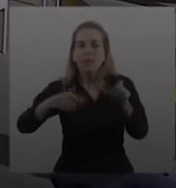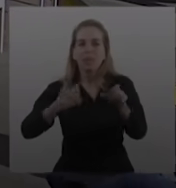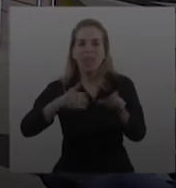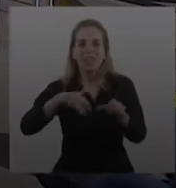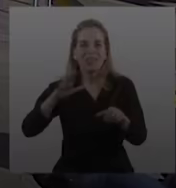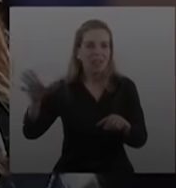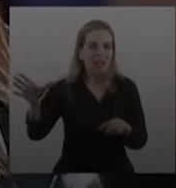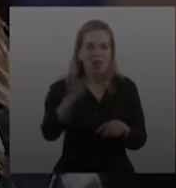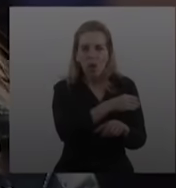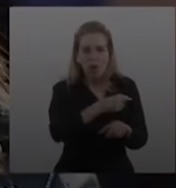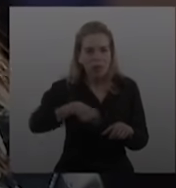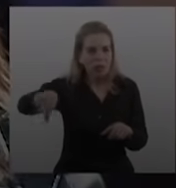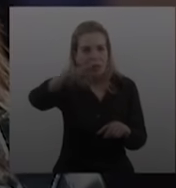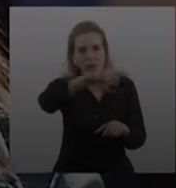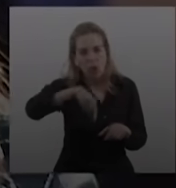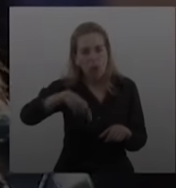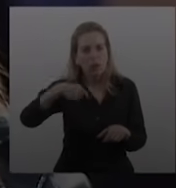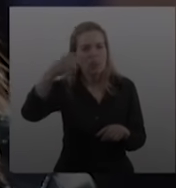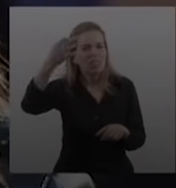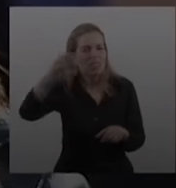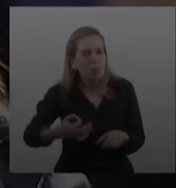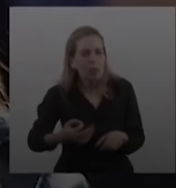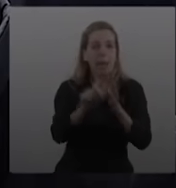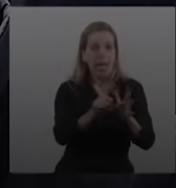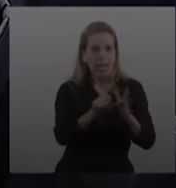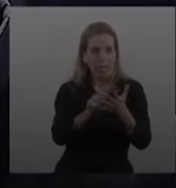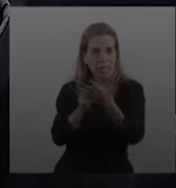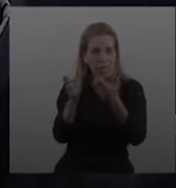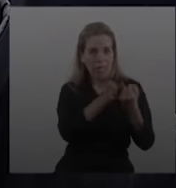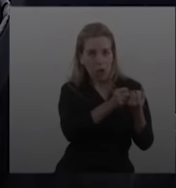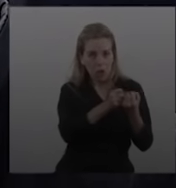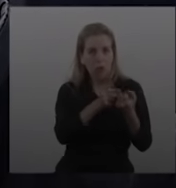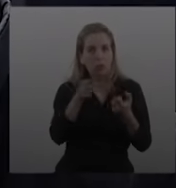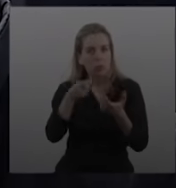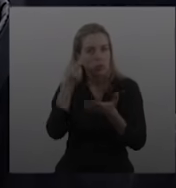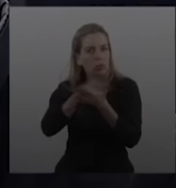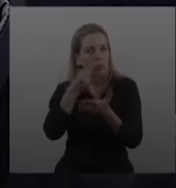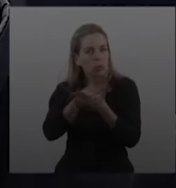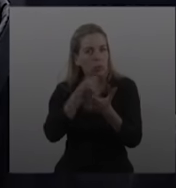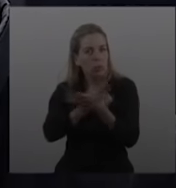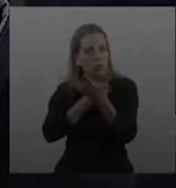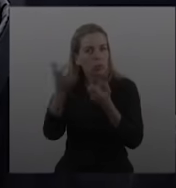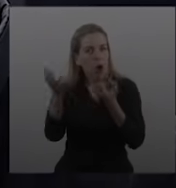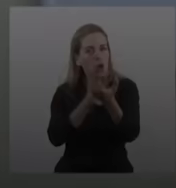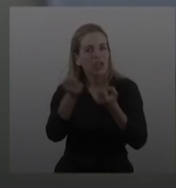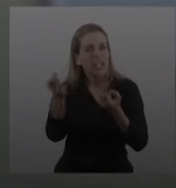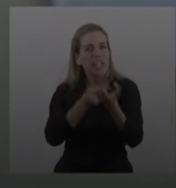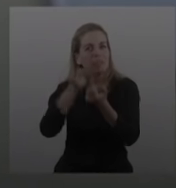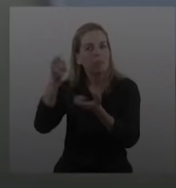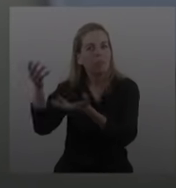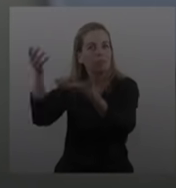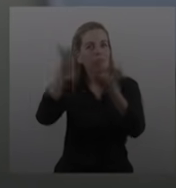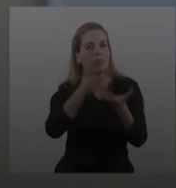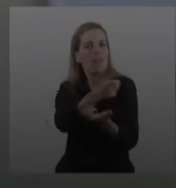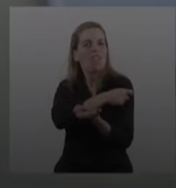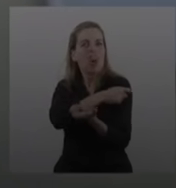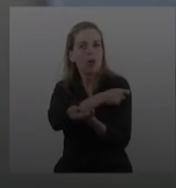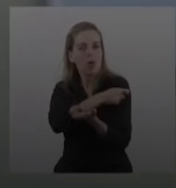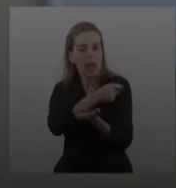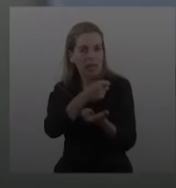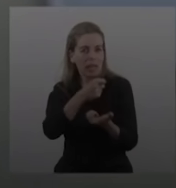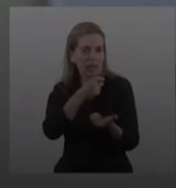argentinas cada muerte les duele por igual. Luchar por conseguir las vacunas no era una cosa fácil, era una cosa muy